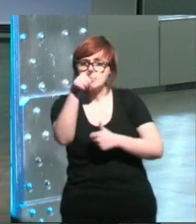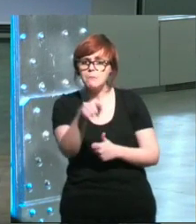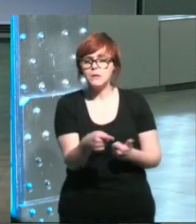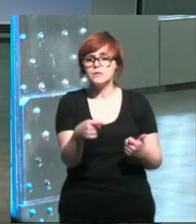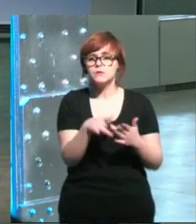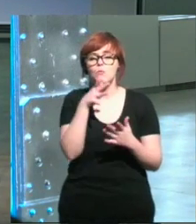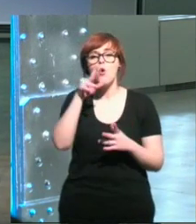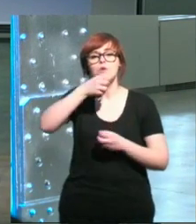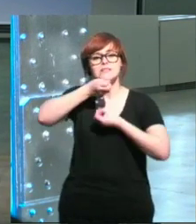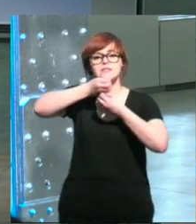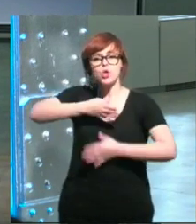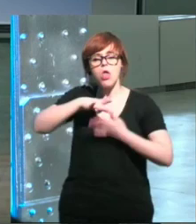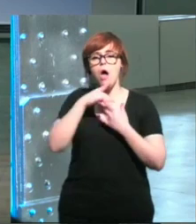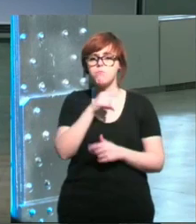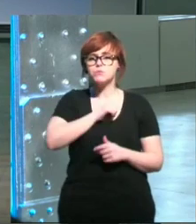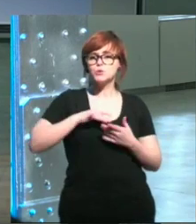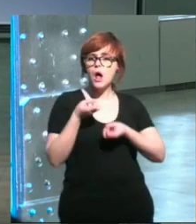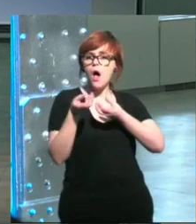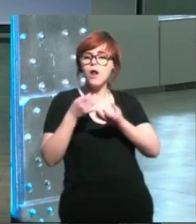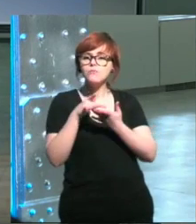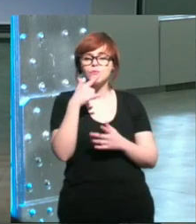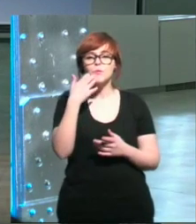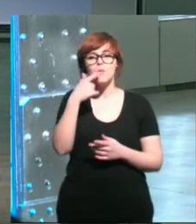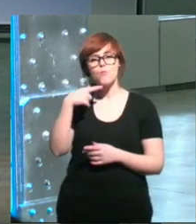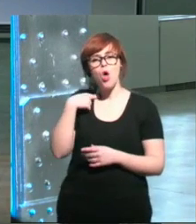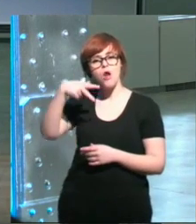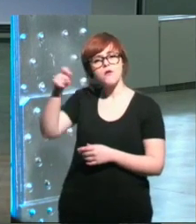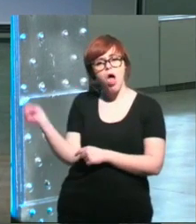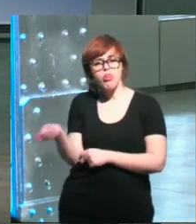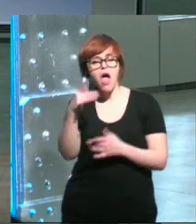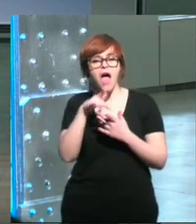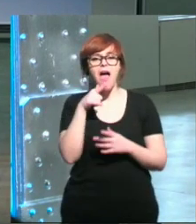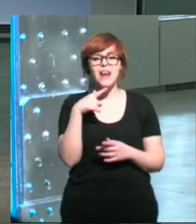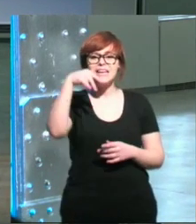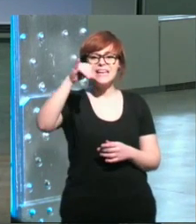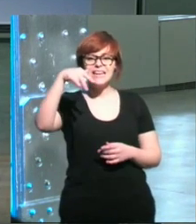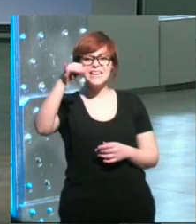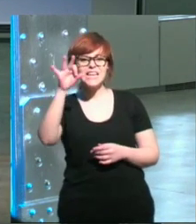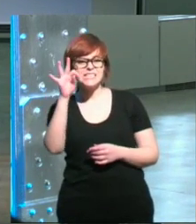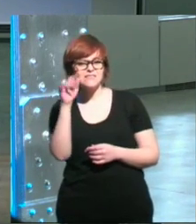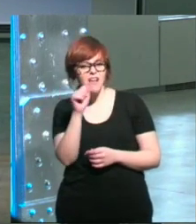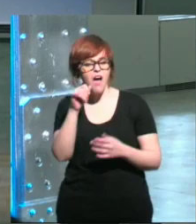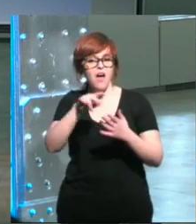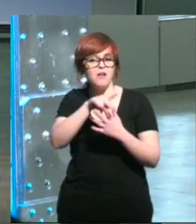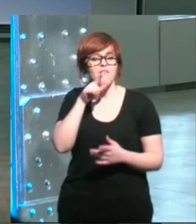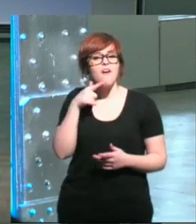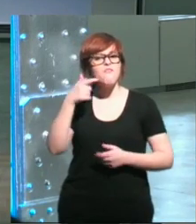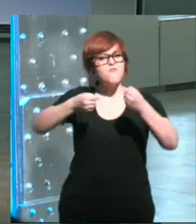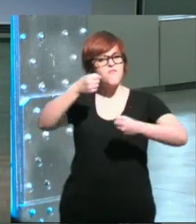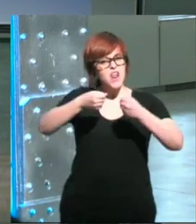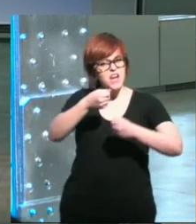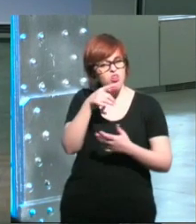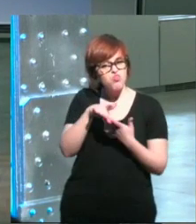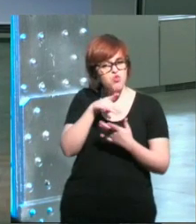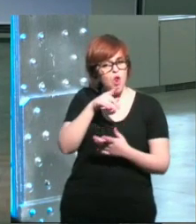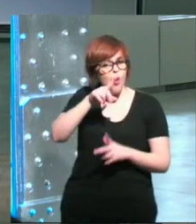Luego cuentan historias personales, la historia de Nadal, de Iniesta, de Fernando Alonso, en el caso de España. Personas que han salido de la nada, que a través de su sacrificio